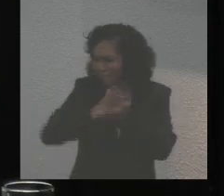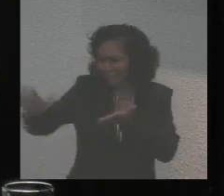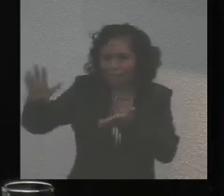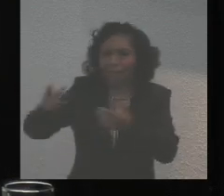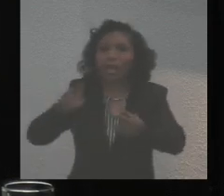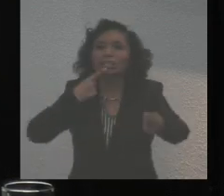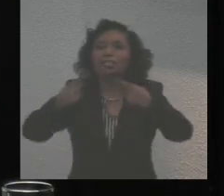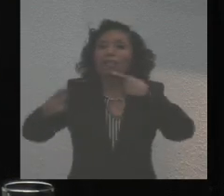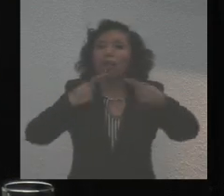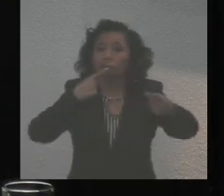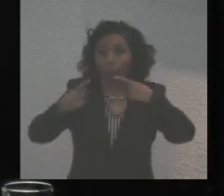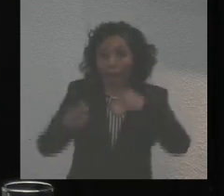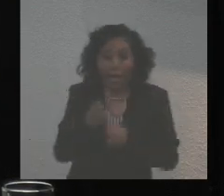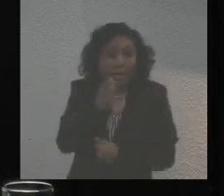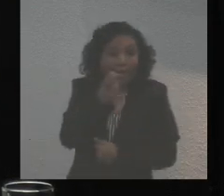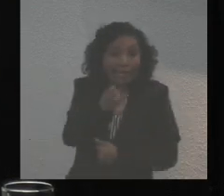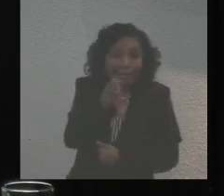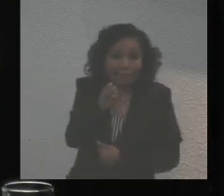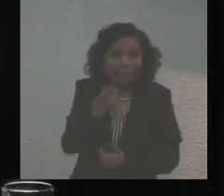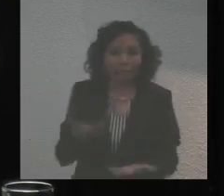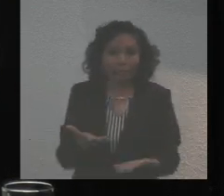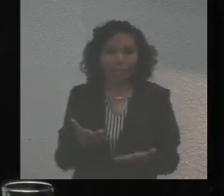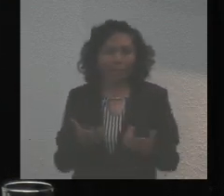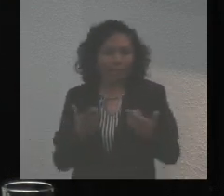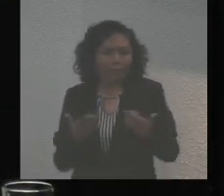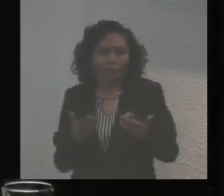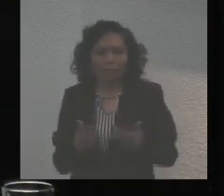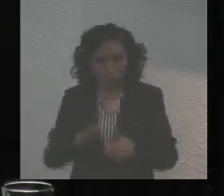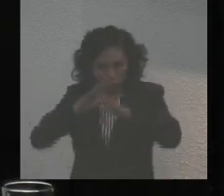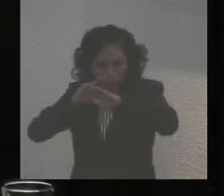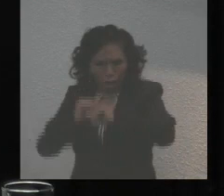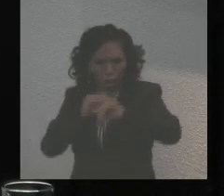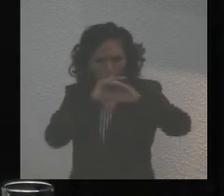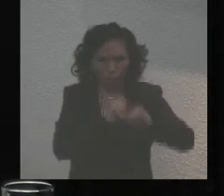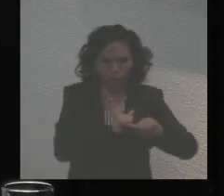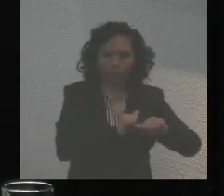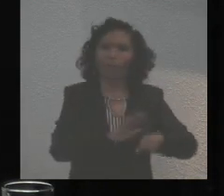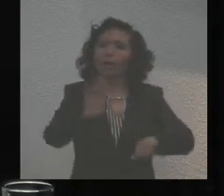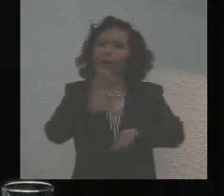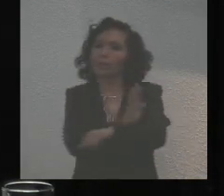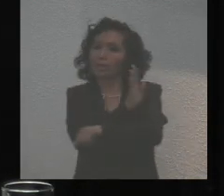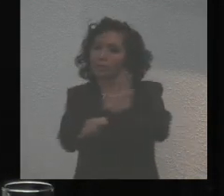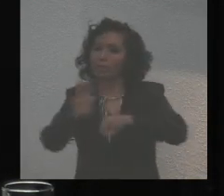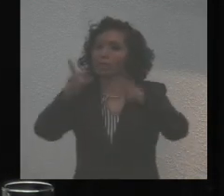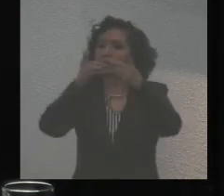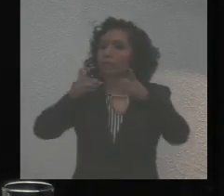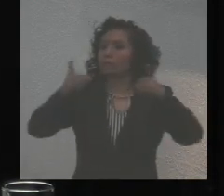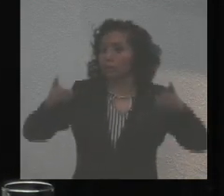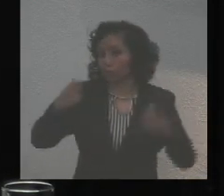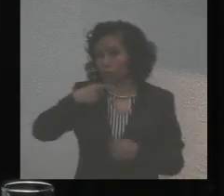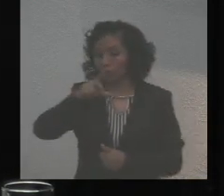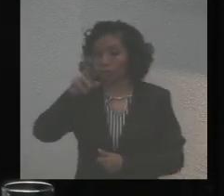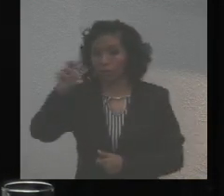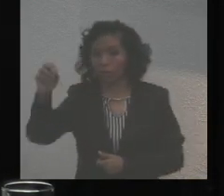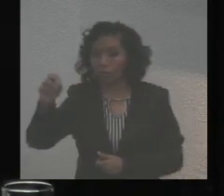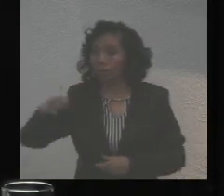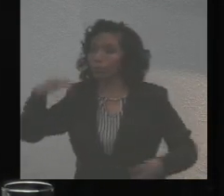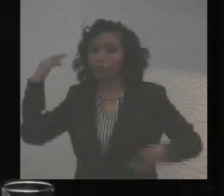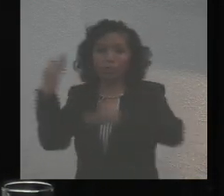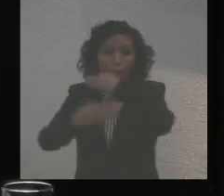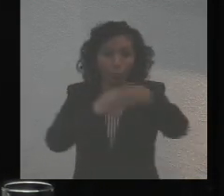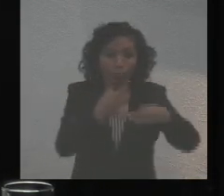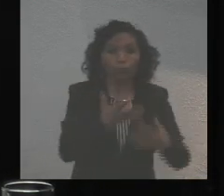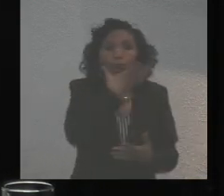dialogar. Ese fue el espíritu del nuevo acuerdo por el bienestar y el desarrollo de Quintana Roo, en donde todas